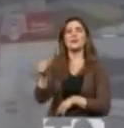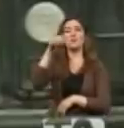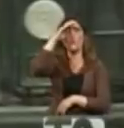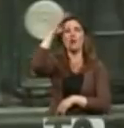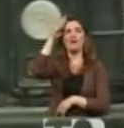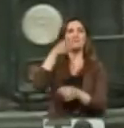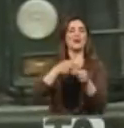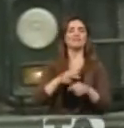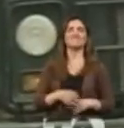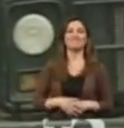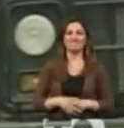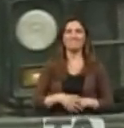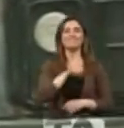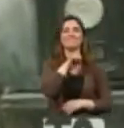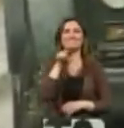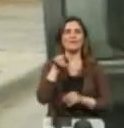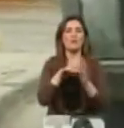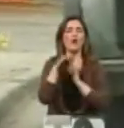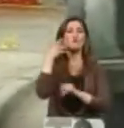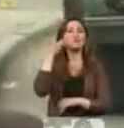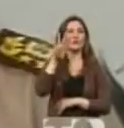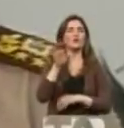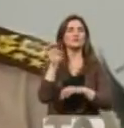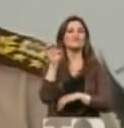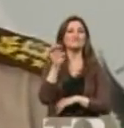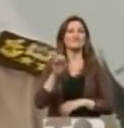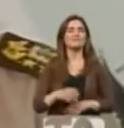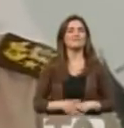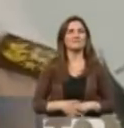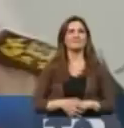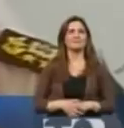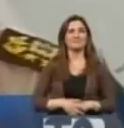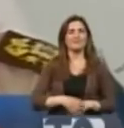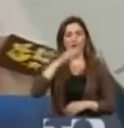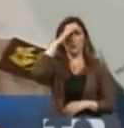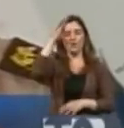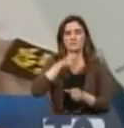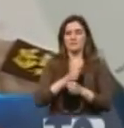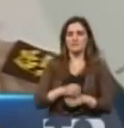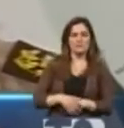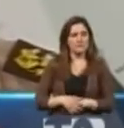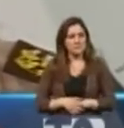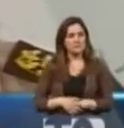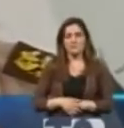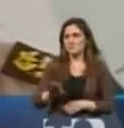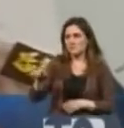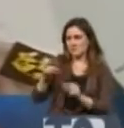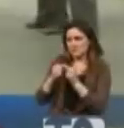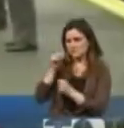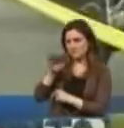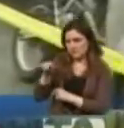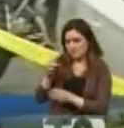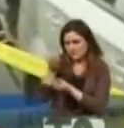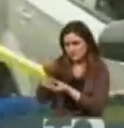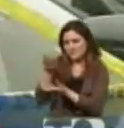guardia vinculado al asalto del banco el 4 de enero. Valiéndose de su cargo, daba la información a los delincuentes para que se realicen los robos.